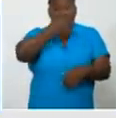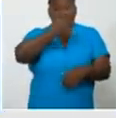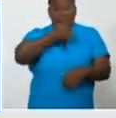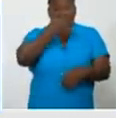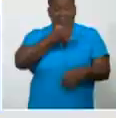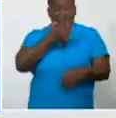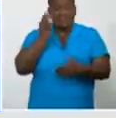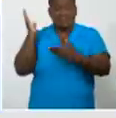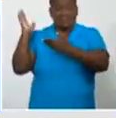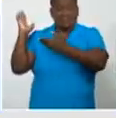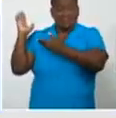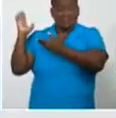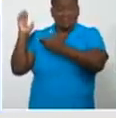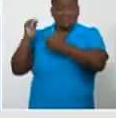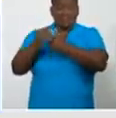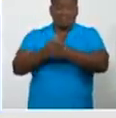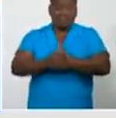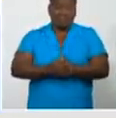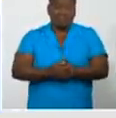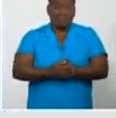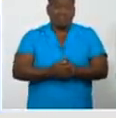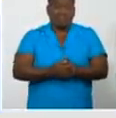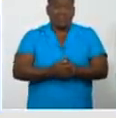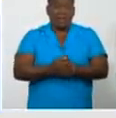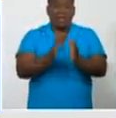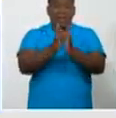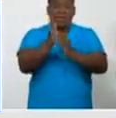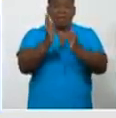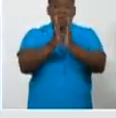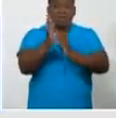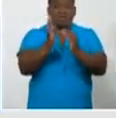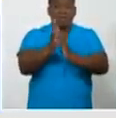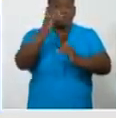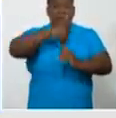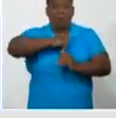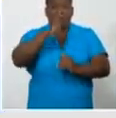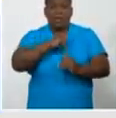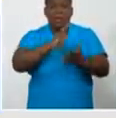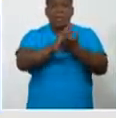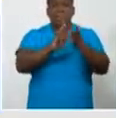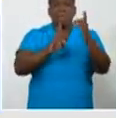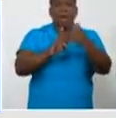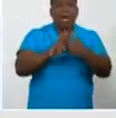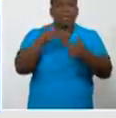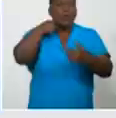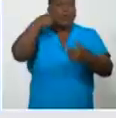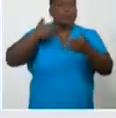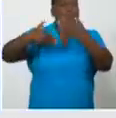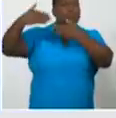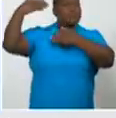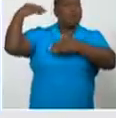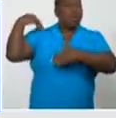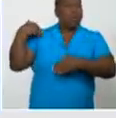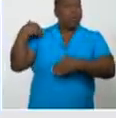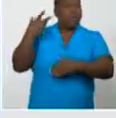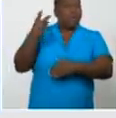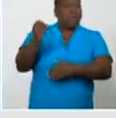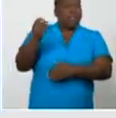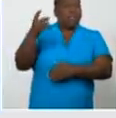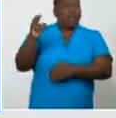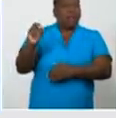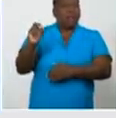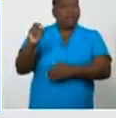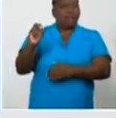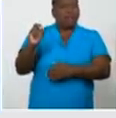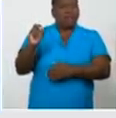que excepto el comportamiento que hubo en los meses de abril, mayo del año pasado, donde todavía no había